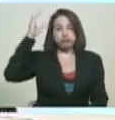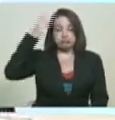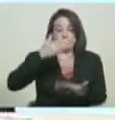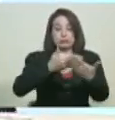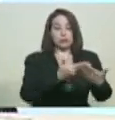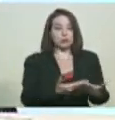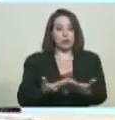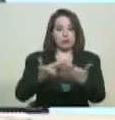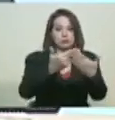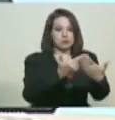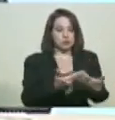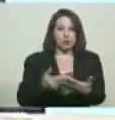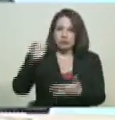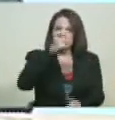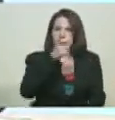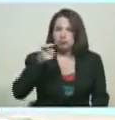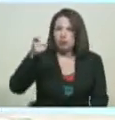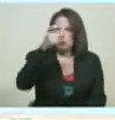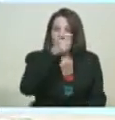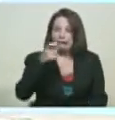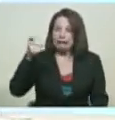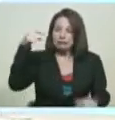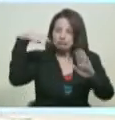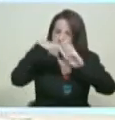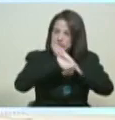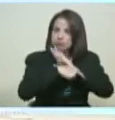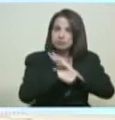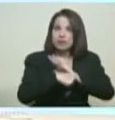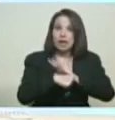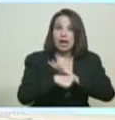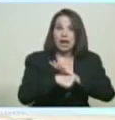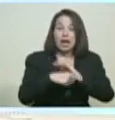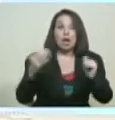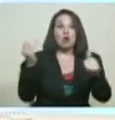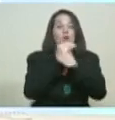con su búsqueda encontró